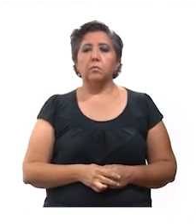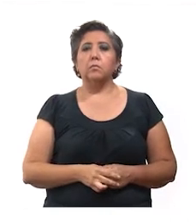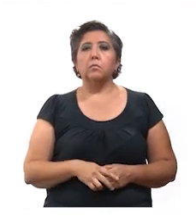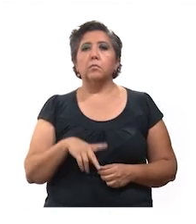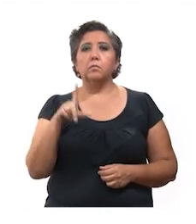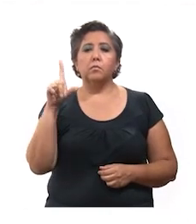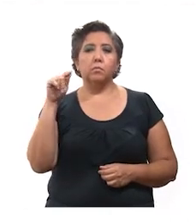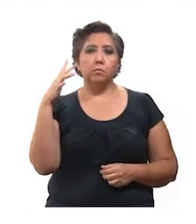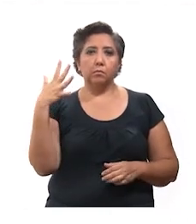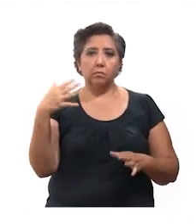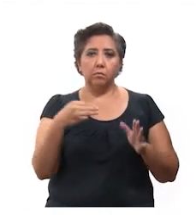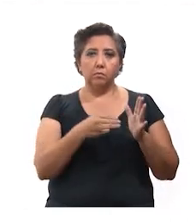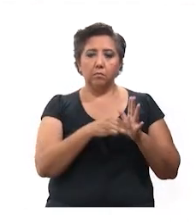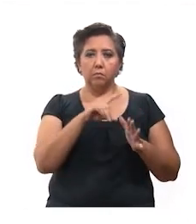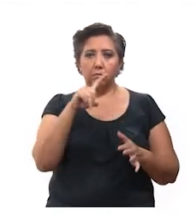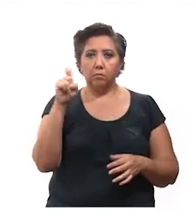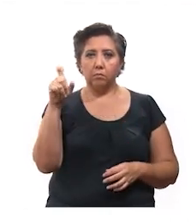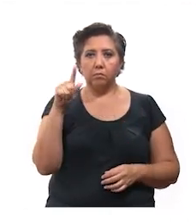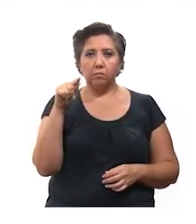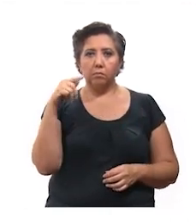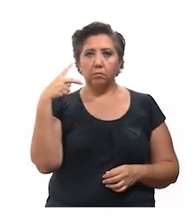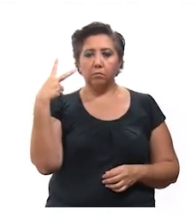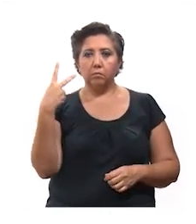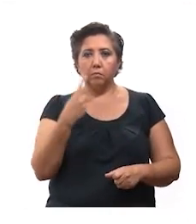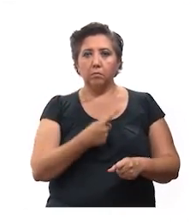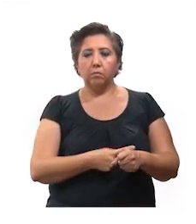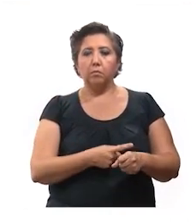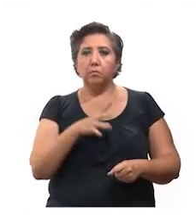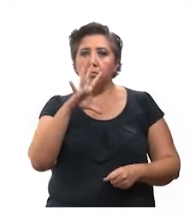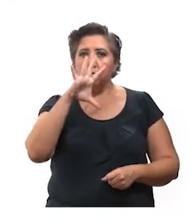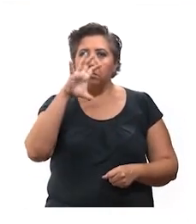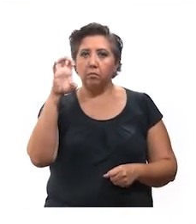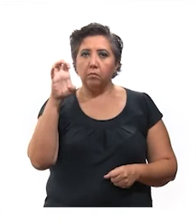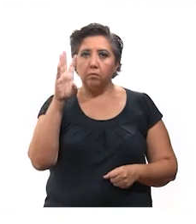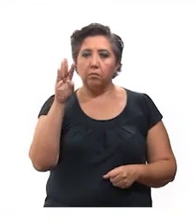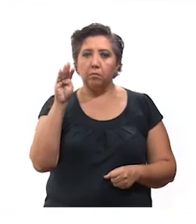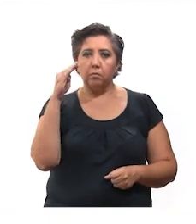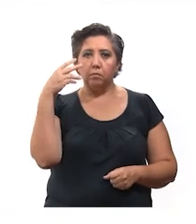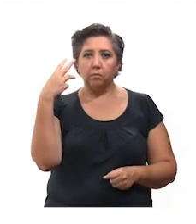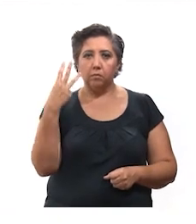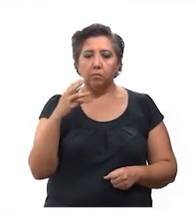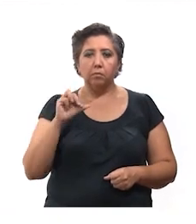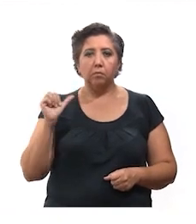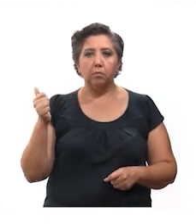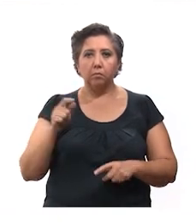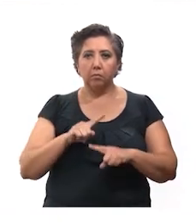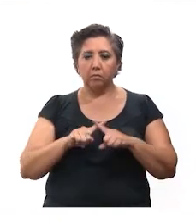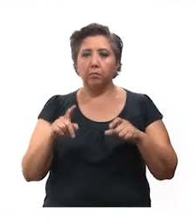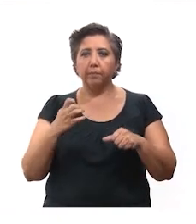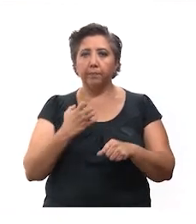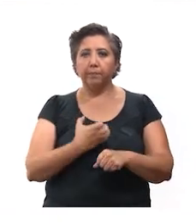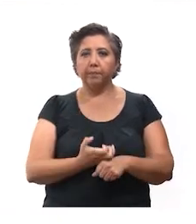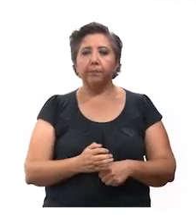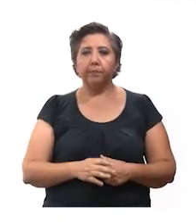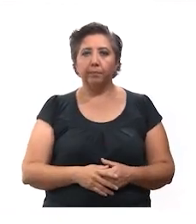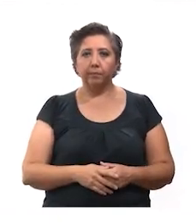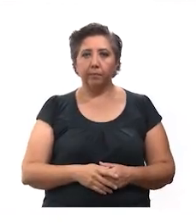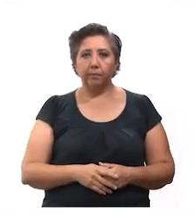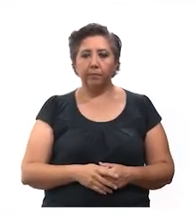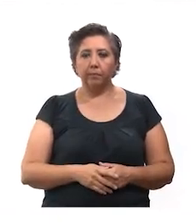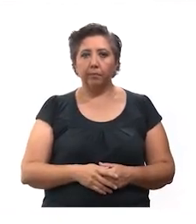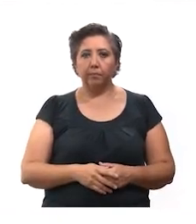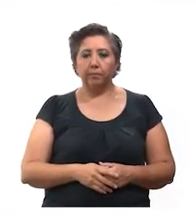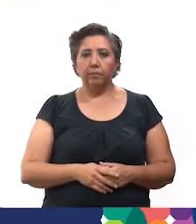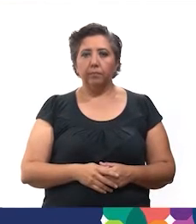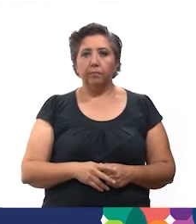Motul, ochocientos sesenta y seis. Mashkanu, seiscientos cuarenta y ocho. Isamal, seiscientos uno. Akanke, cuatrocientos